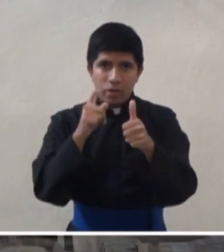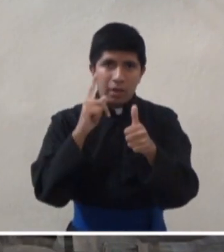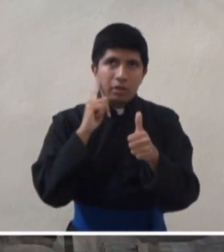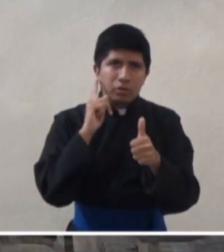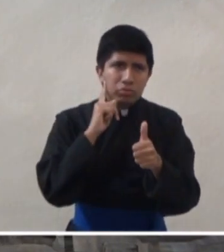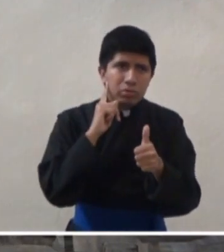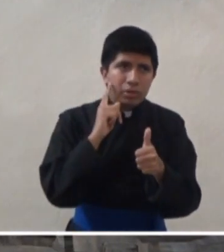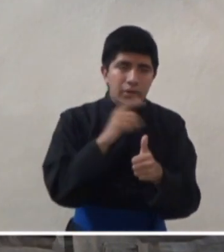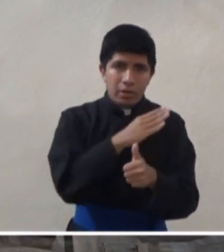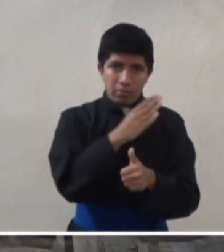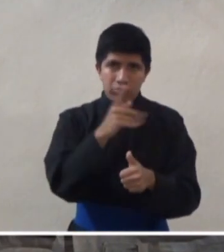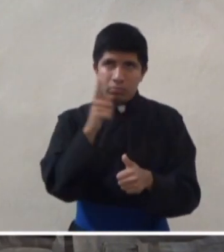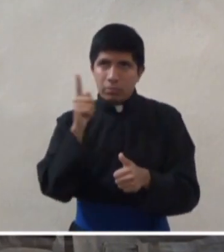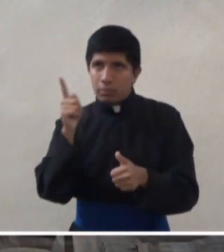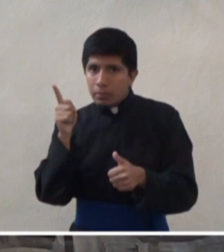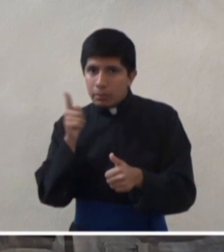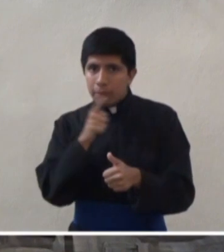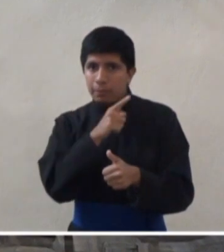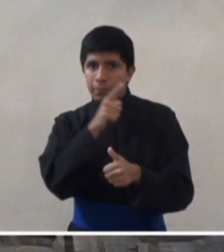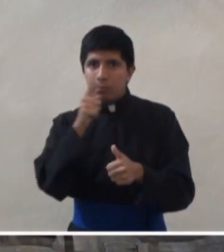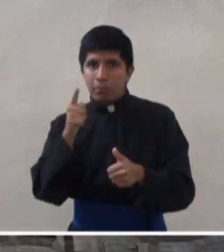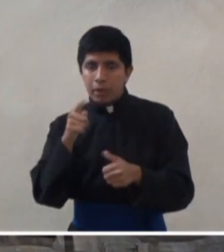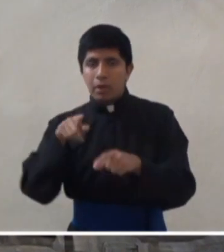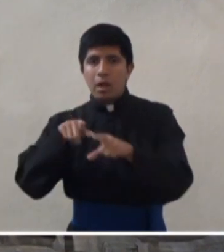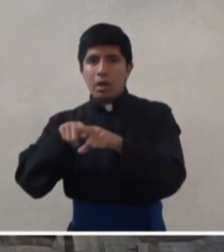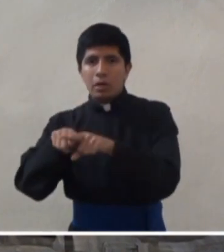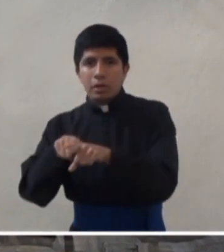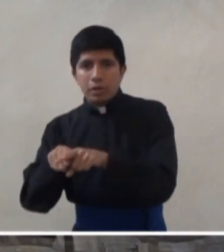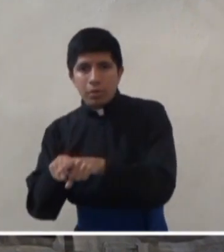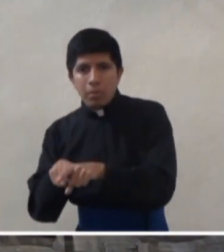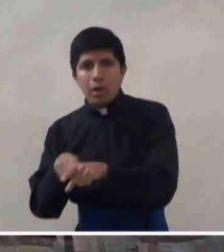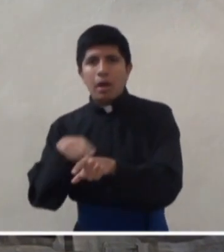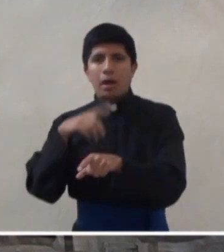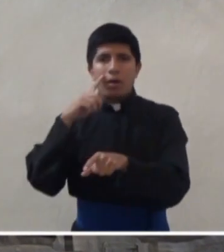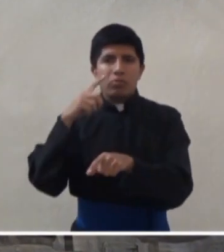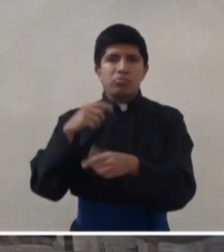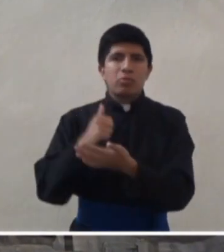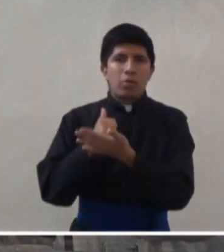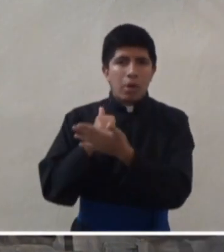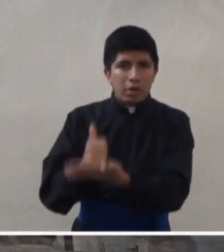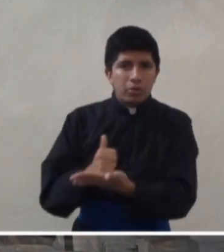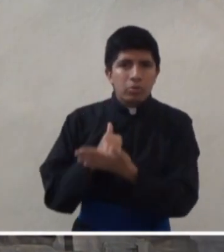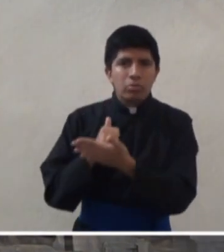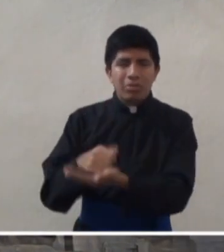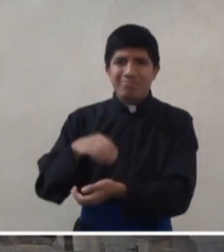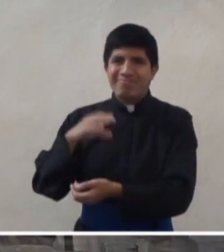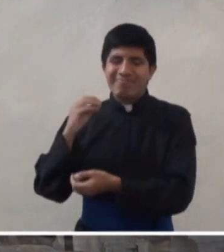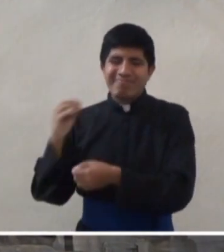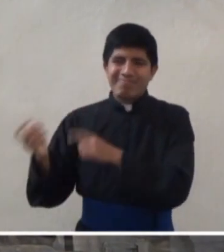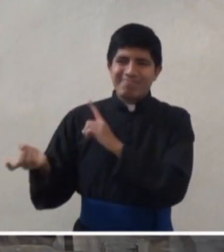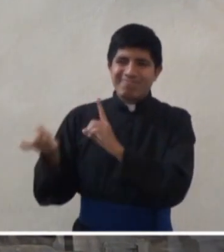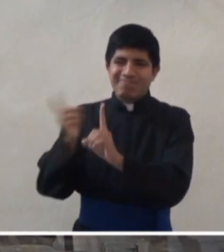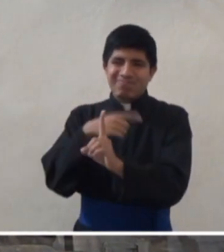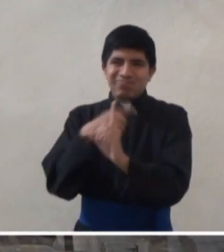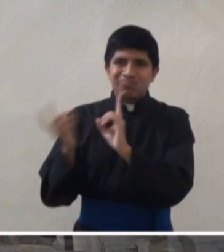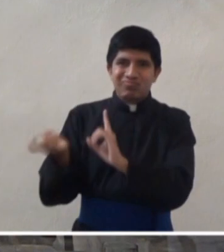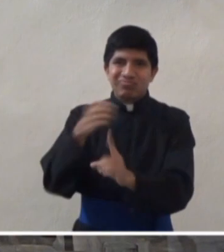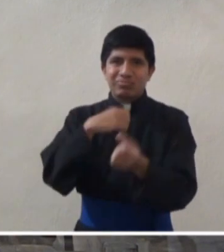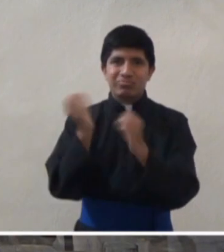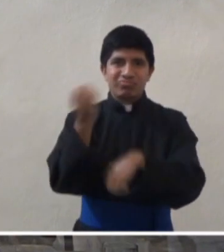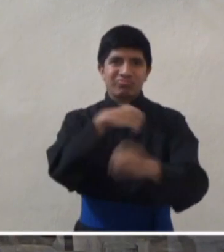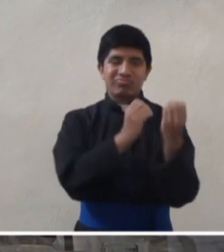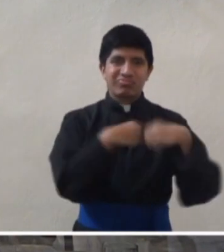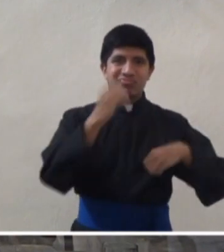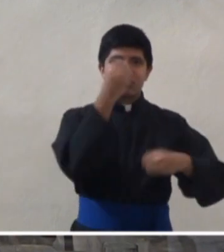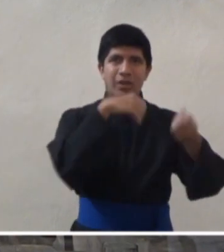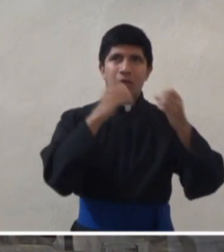en nuestras manos y frente a nosotros tenemos tantos distractores. Pero es muy importante